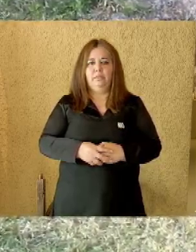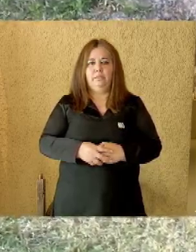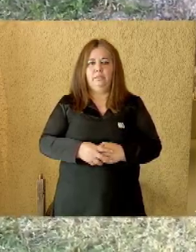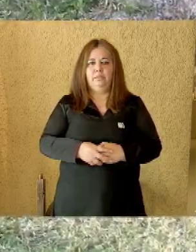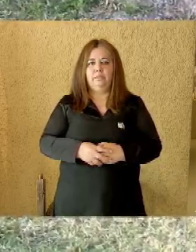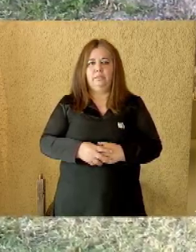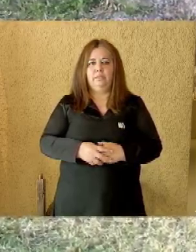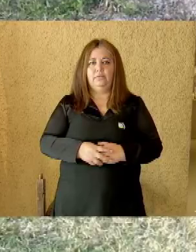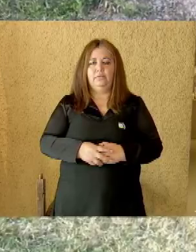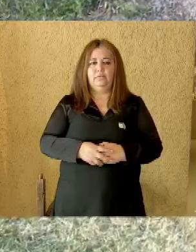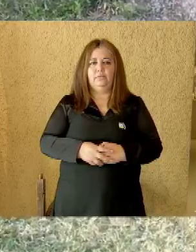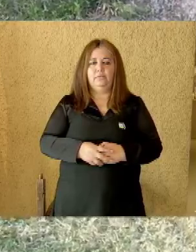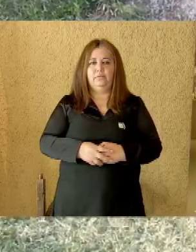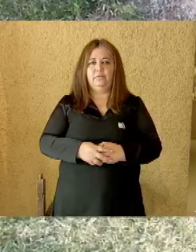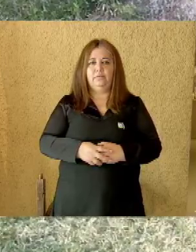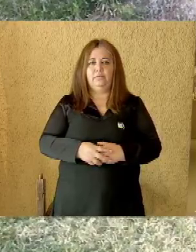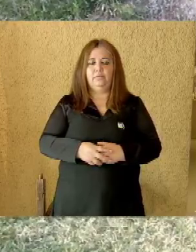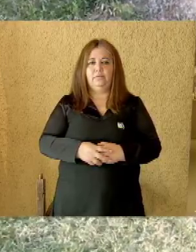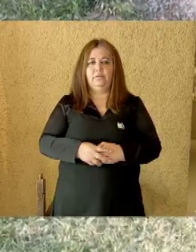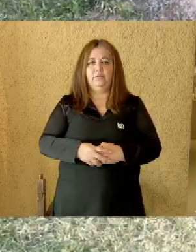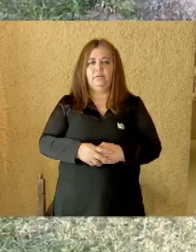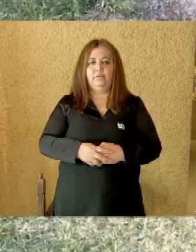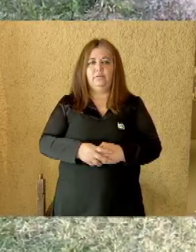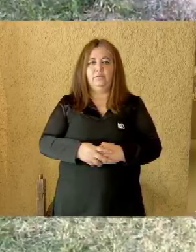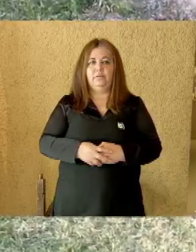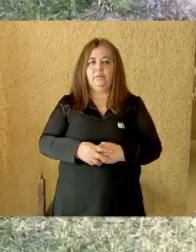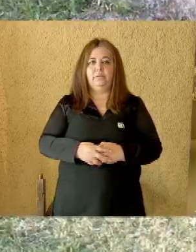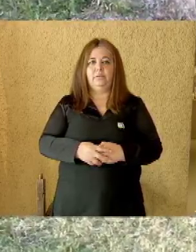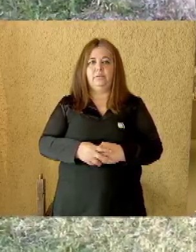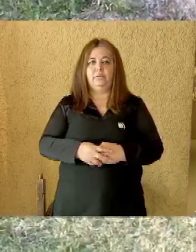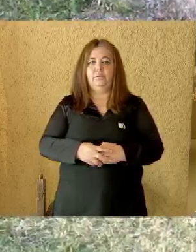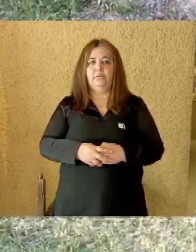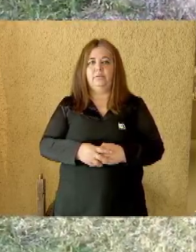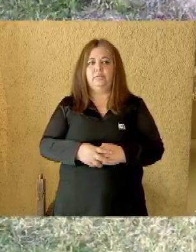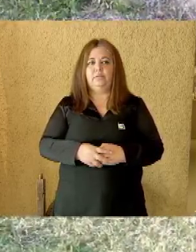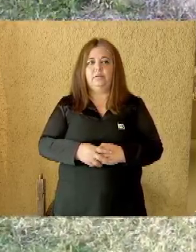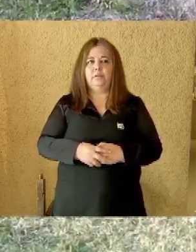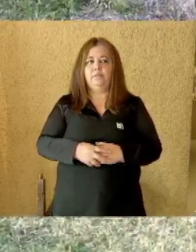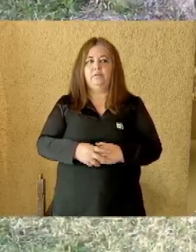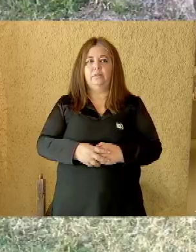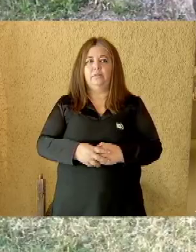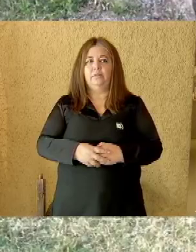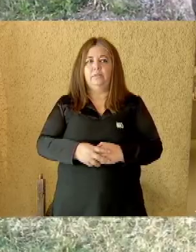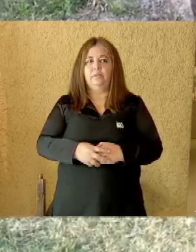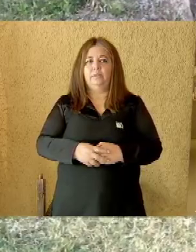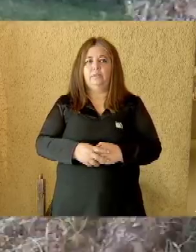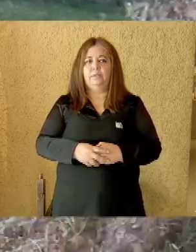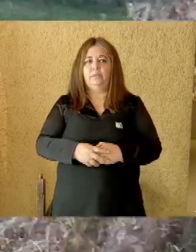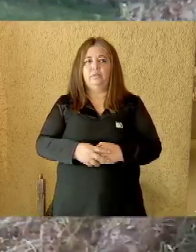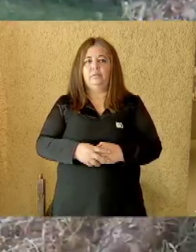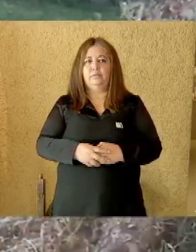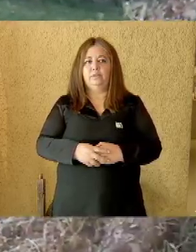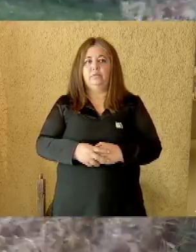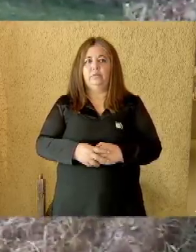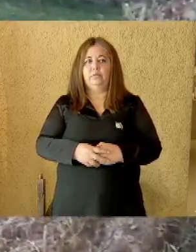Hecho de estirpe bien noble, un vinito de melesca, hecho de